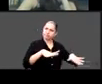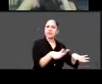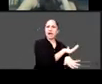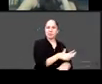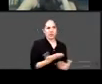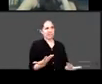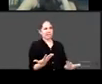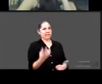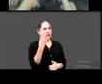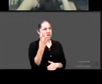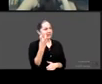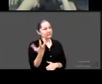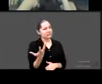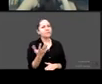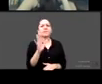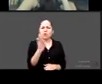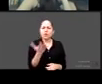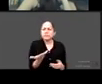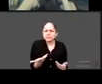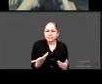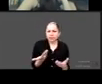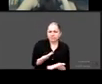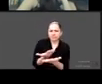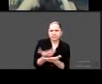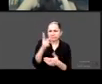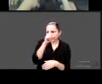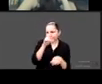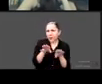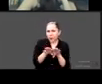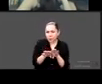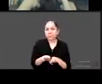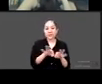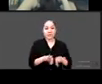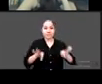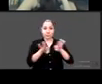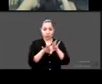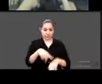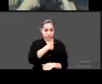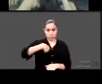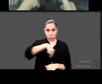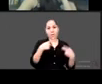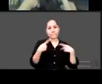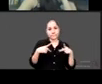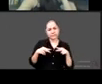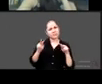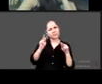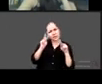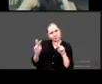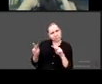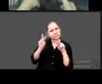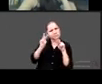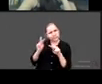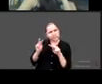propuesta? Viremos. Y en lugar de identificarnos como educadores, cuidadores, modificadores